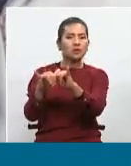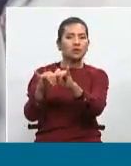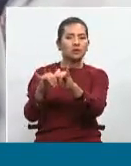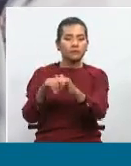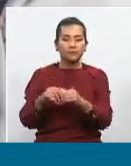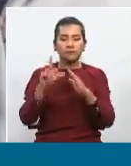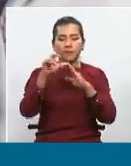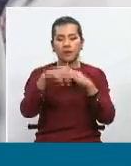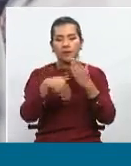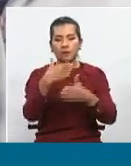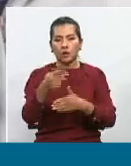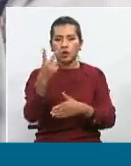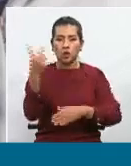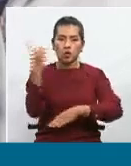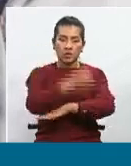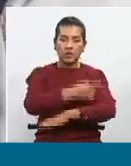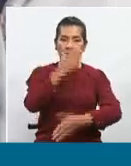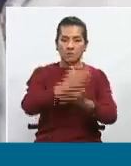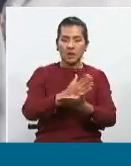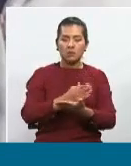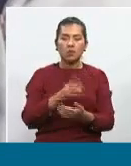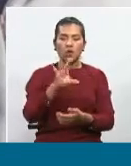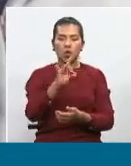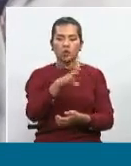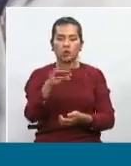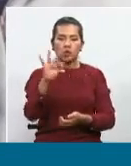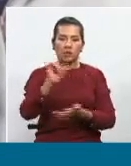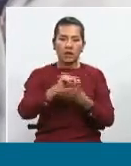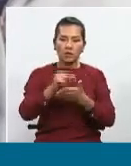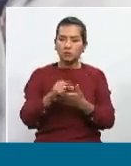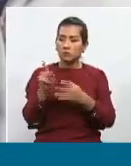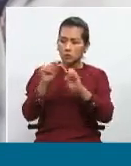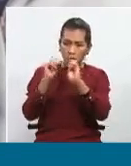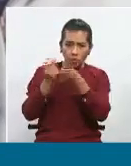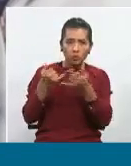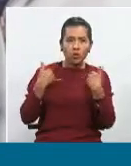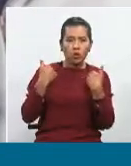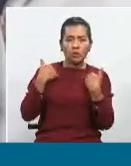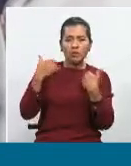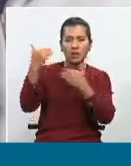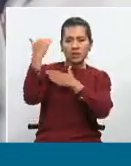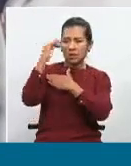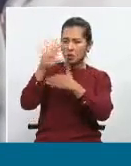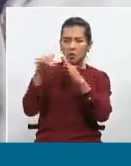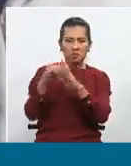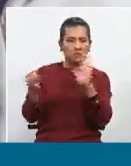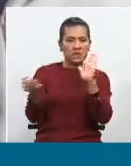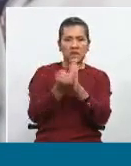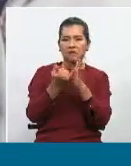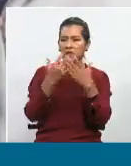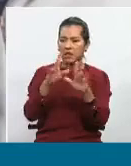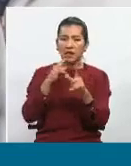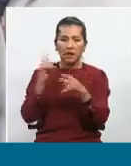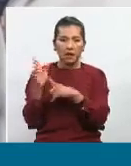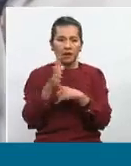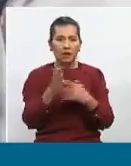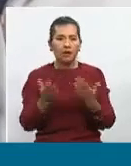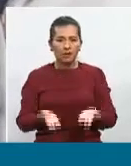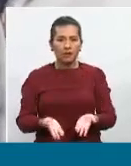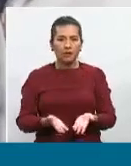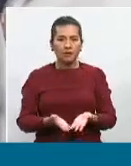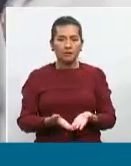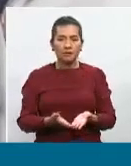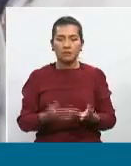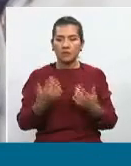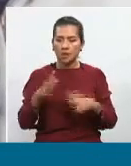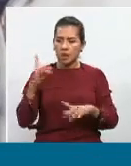Tuvimos un paro de 2 días, 8 y 9 de agosto, y estaba la Unión Juvenil Cruceñista plenamente identificada. Pasó un